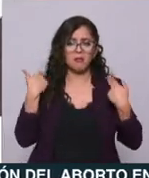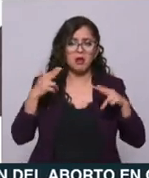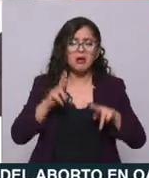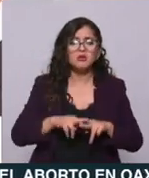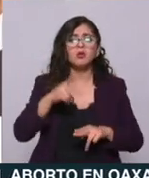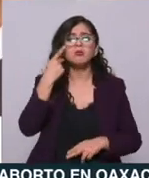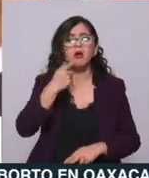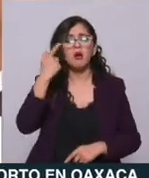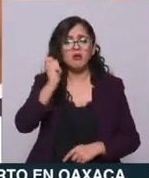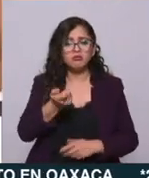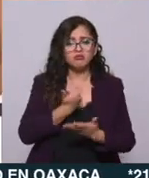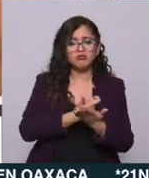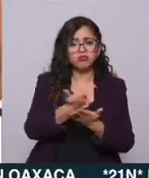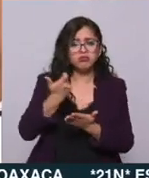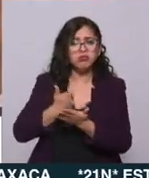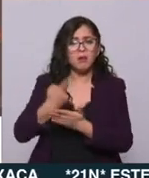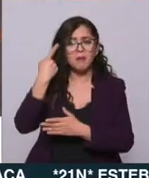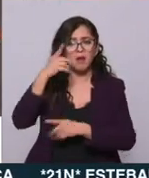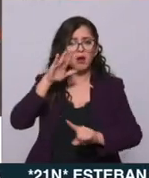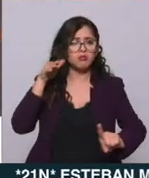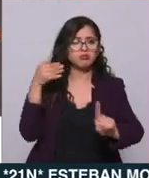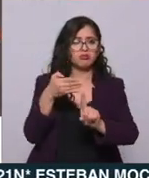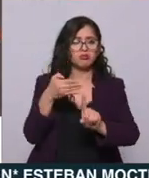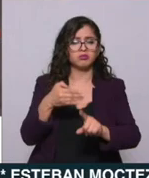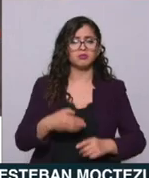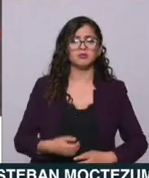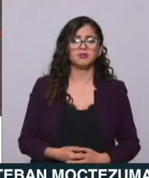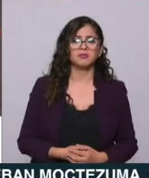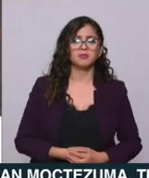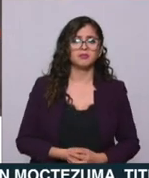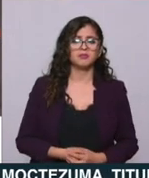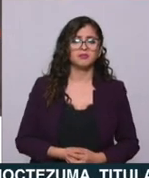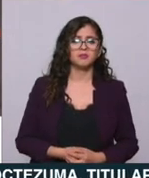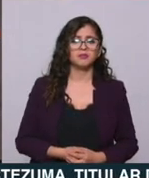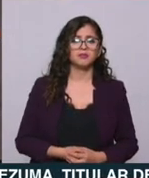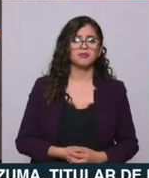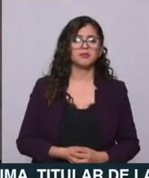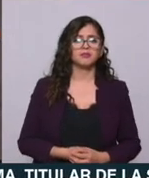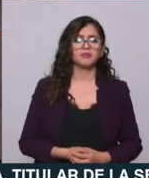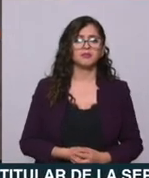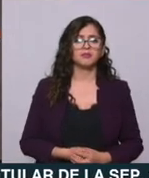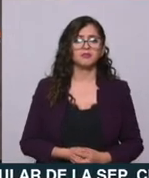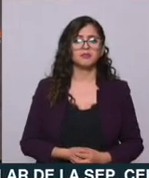recursos para alcanzar el objetivo. Eric Pinto, 21 Noticias.